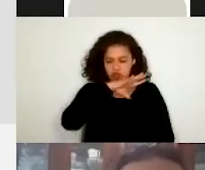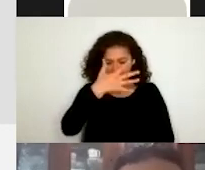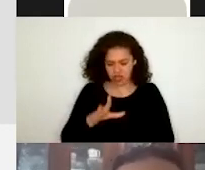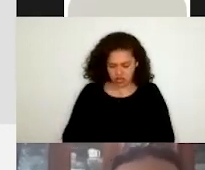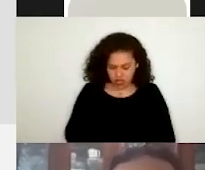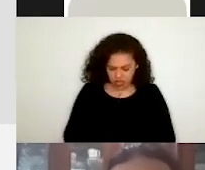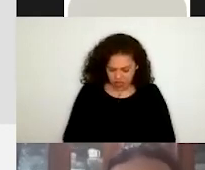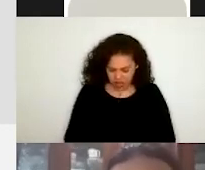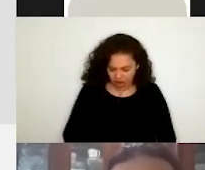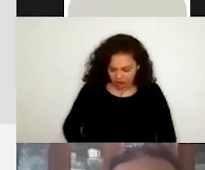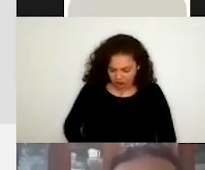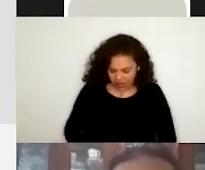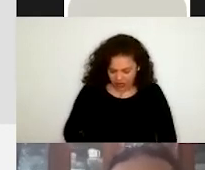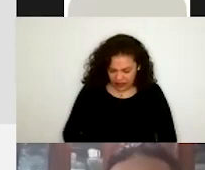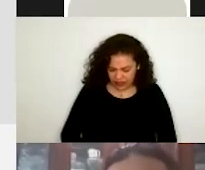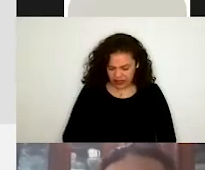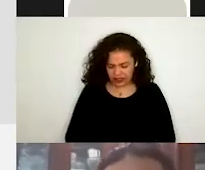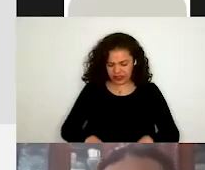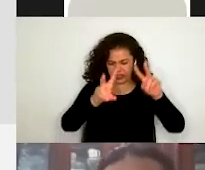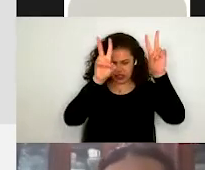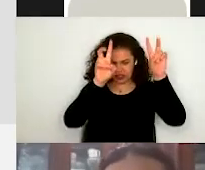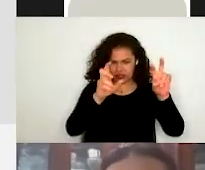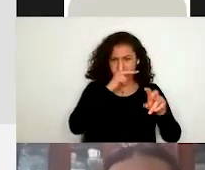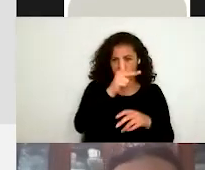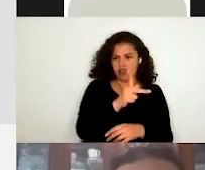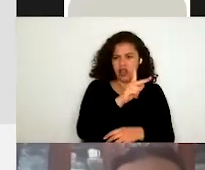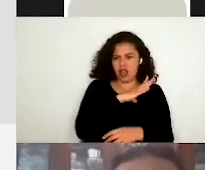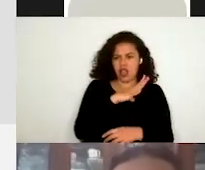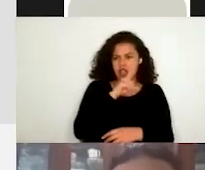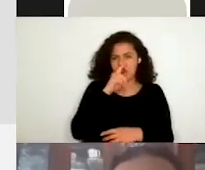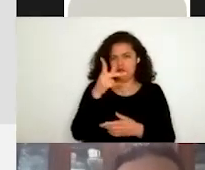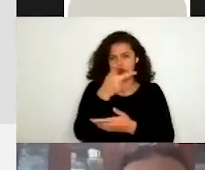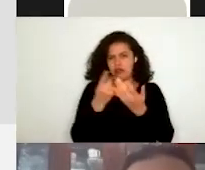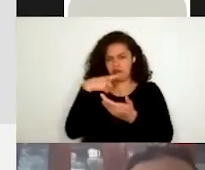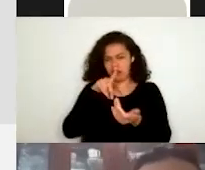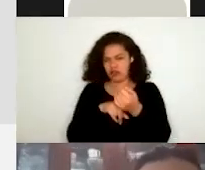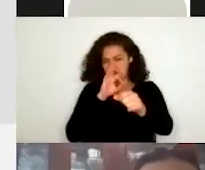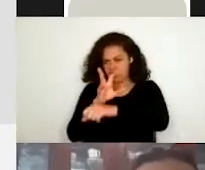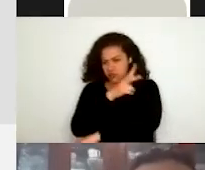de estos términos, pero es el mismo contenido que debe de tener nuestro programa interno de protección civil.